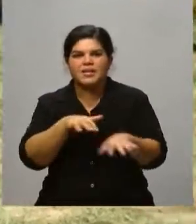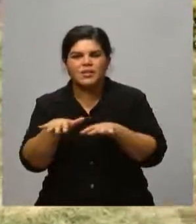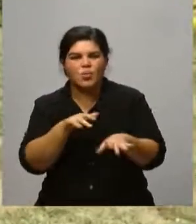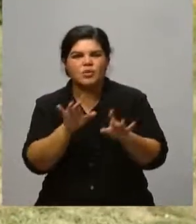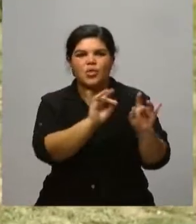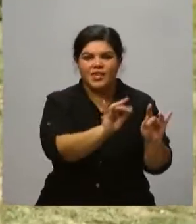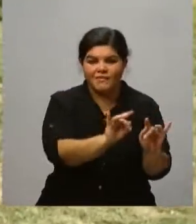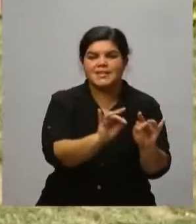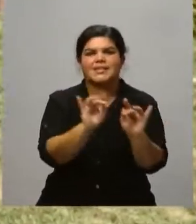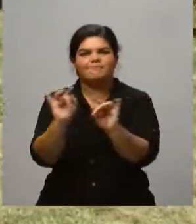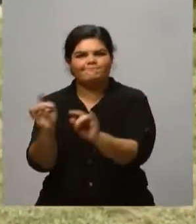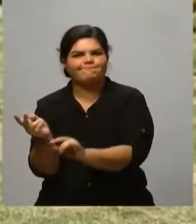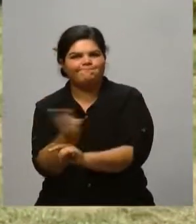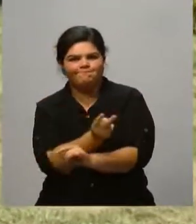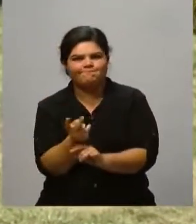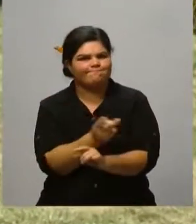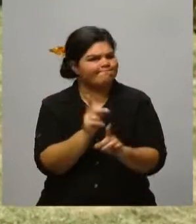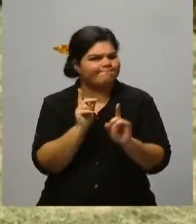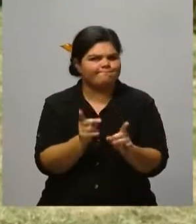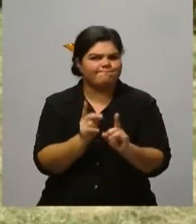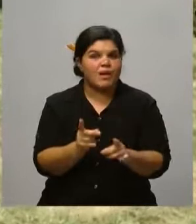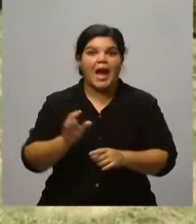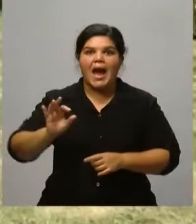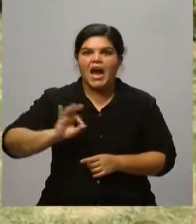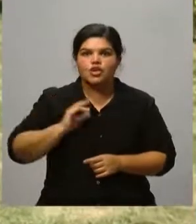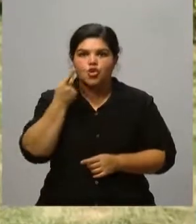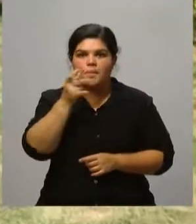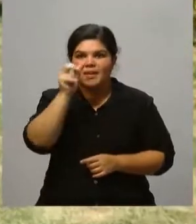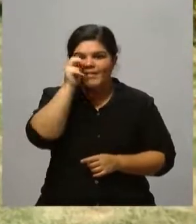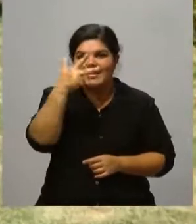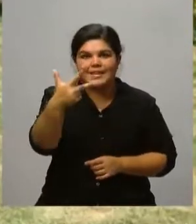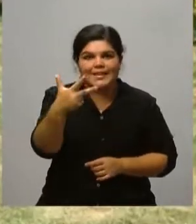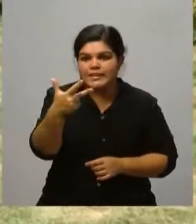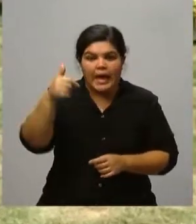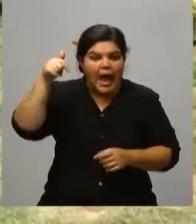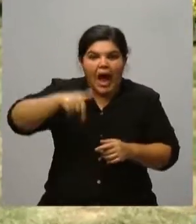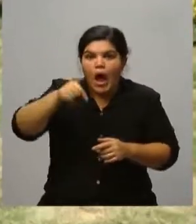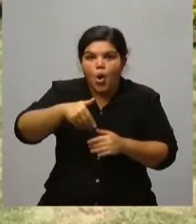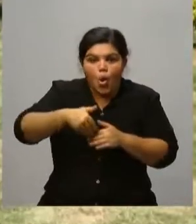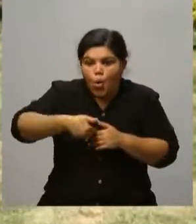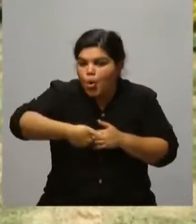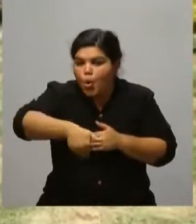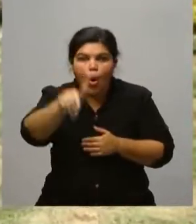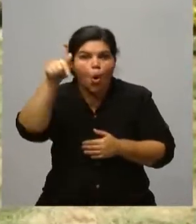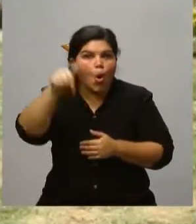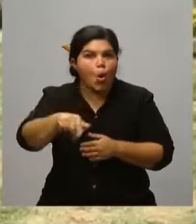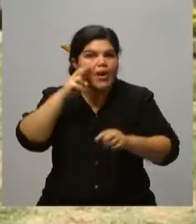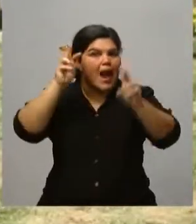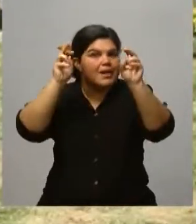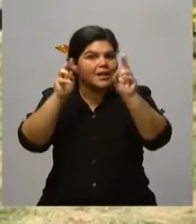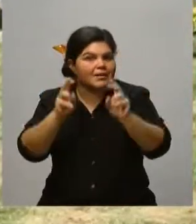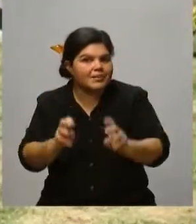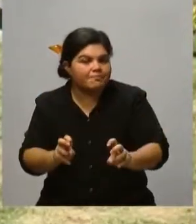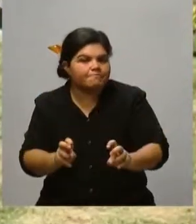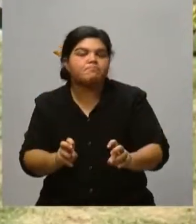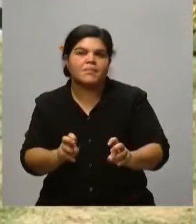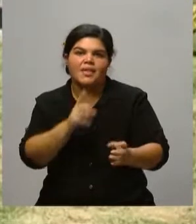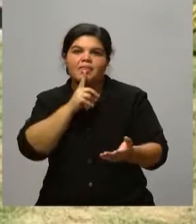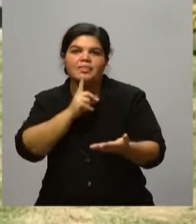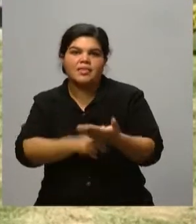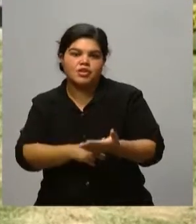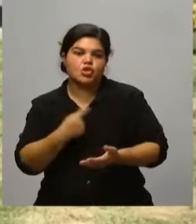defina. Hay que también tener en cuenta el rol que está teniendo Alfredo Cornejo, como bueno, ahora ya no es presidente del partido